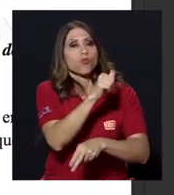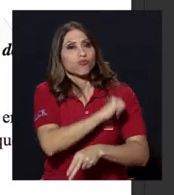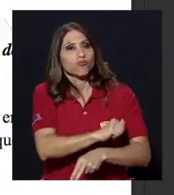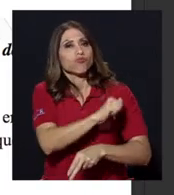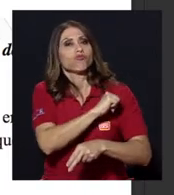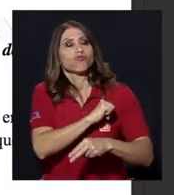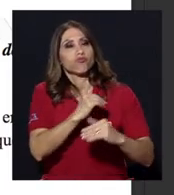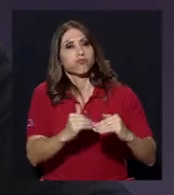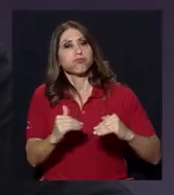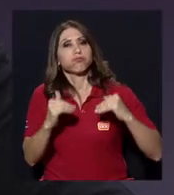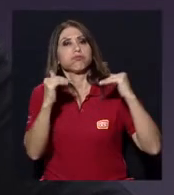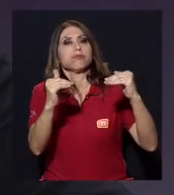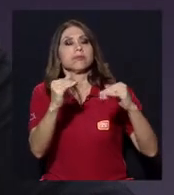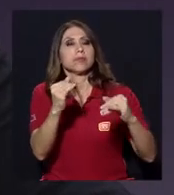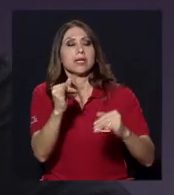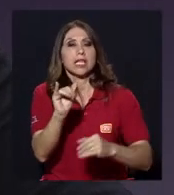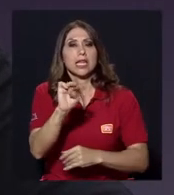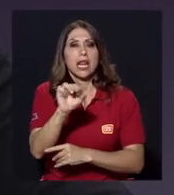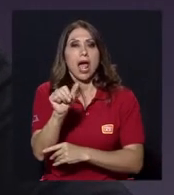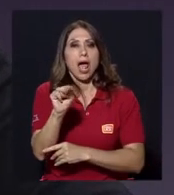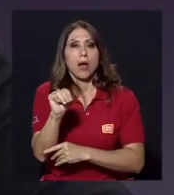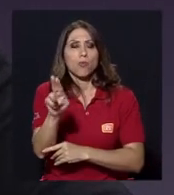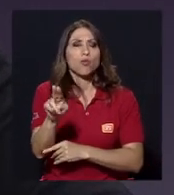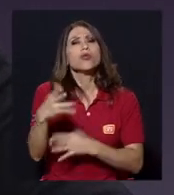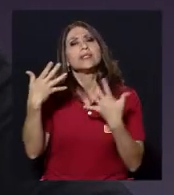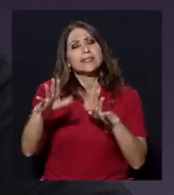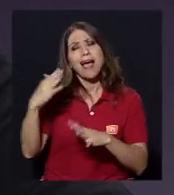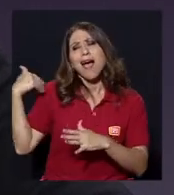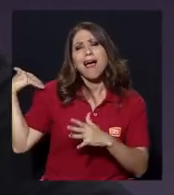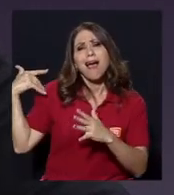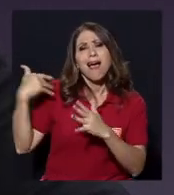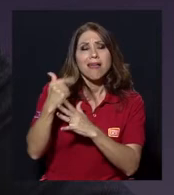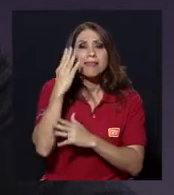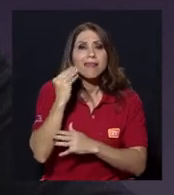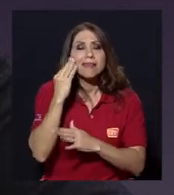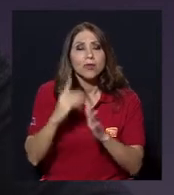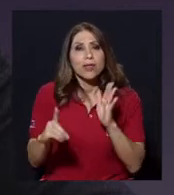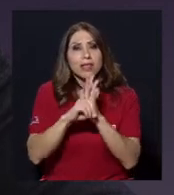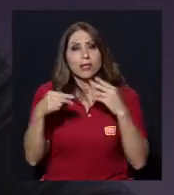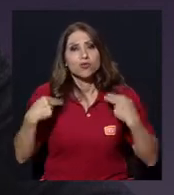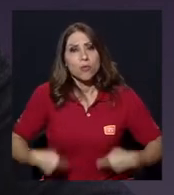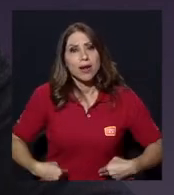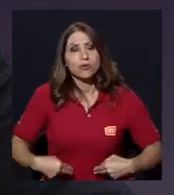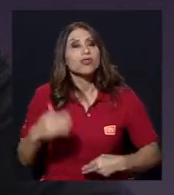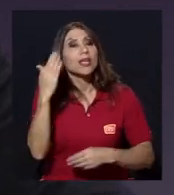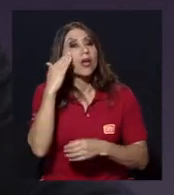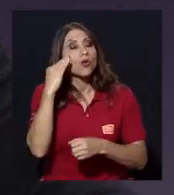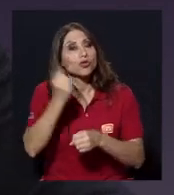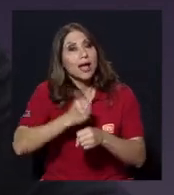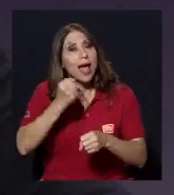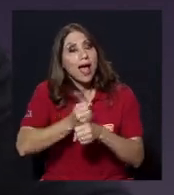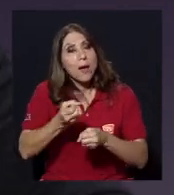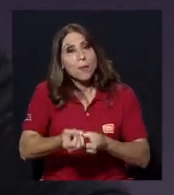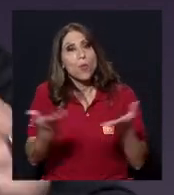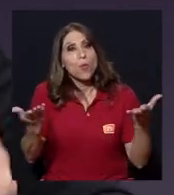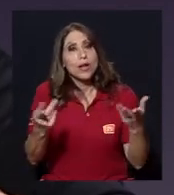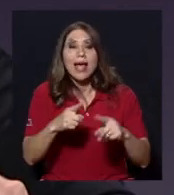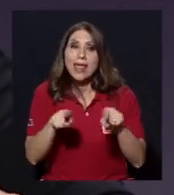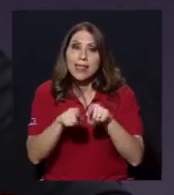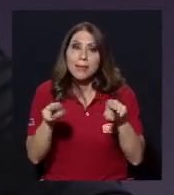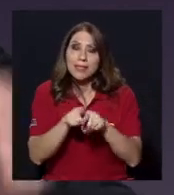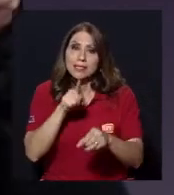de la institución tenga una larga trayectoria en la defensa de los derechos humanos, que conozca la cuestión pública, pero que también